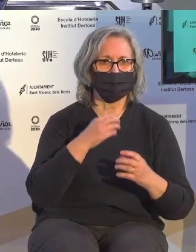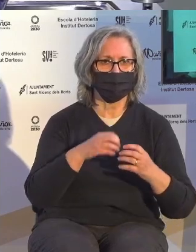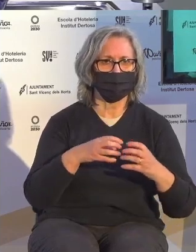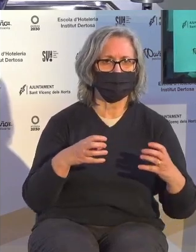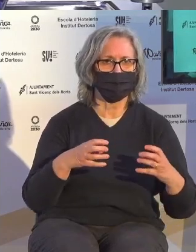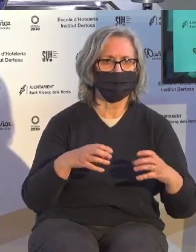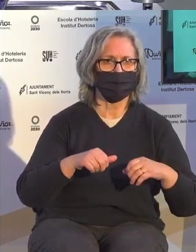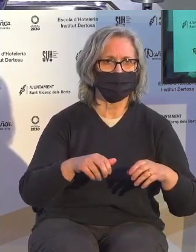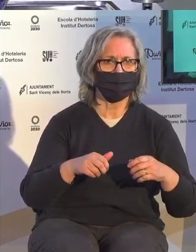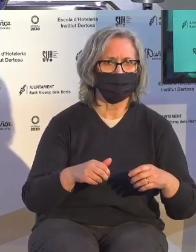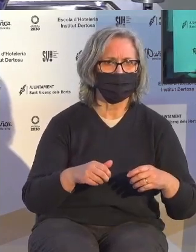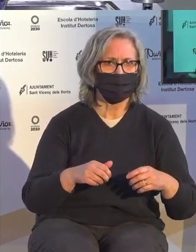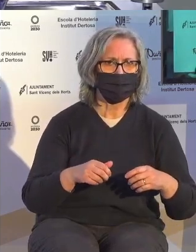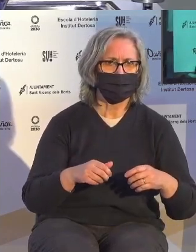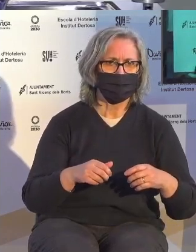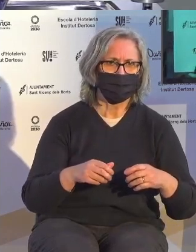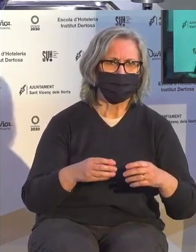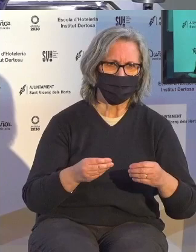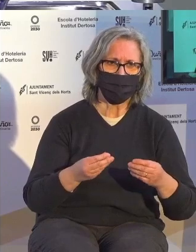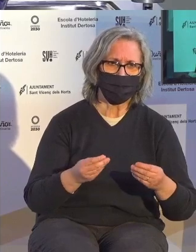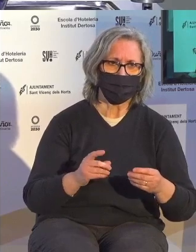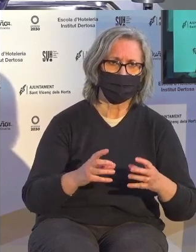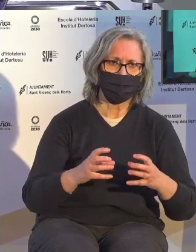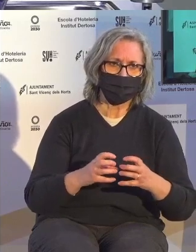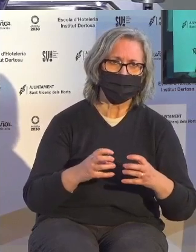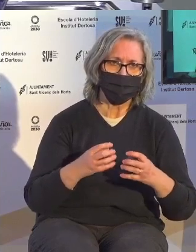entonces estamos horas que trabajábamos